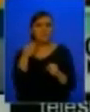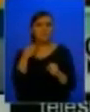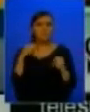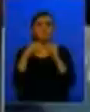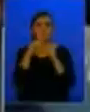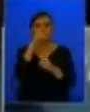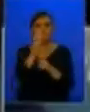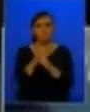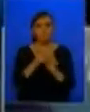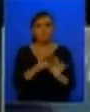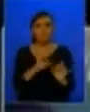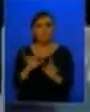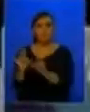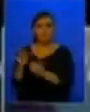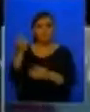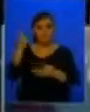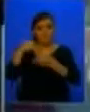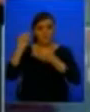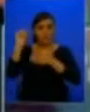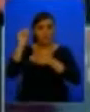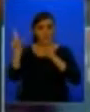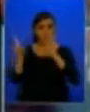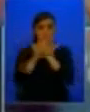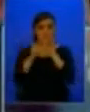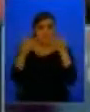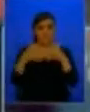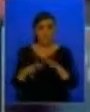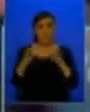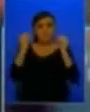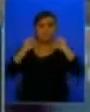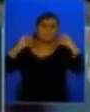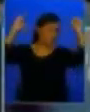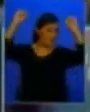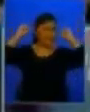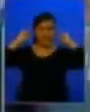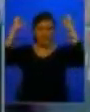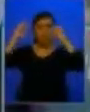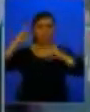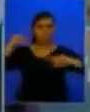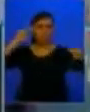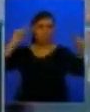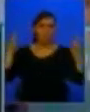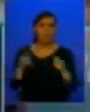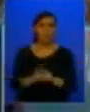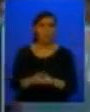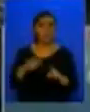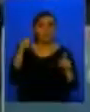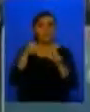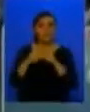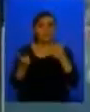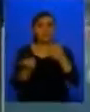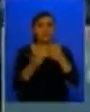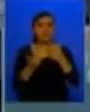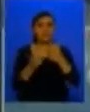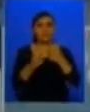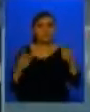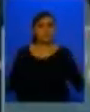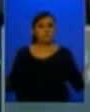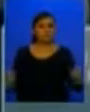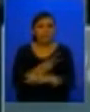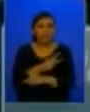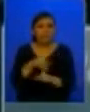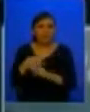el desempleo. Tras la aprobación, cientos de trabajadores salieron a las calles a protestar, pues aseguran que la terciarización empeorará